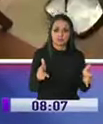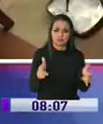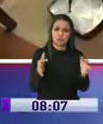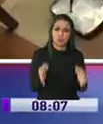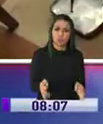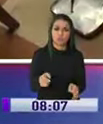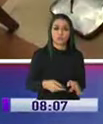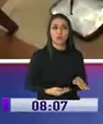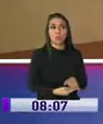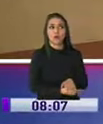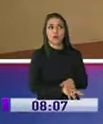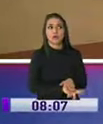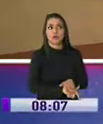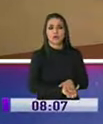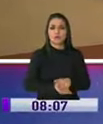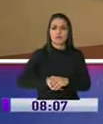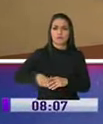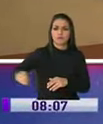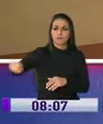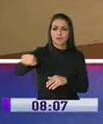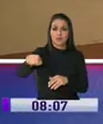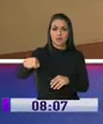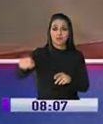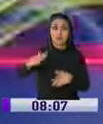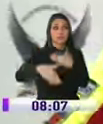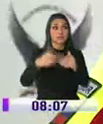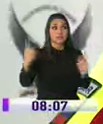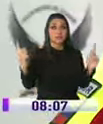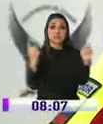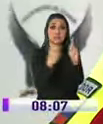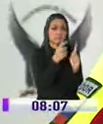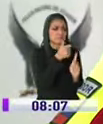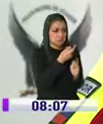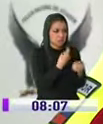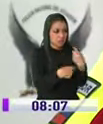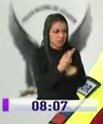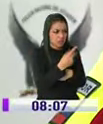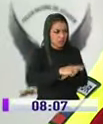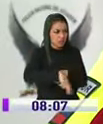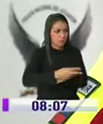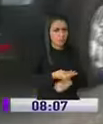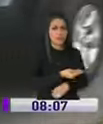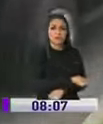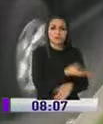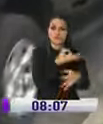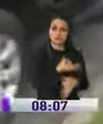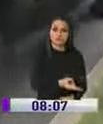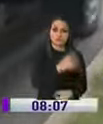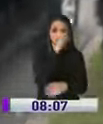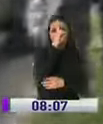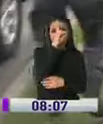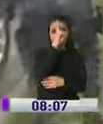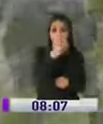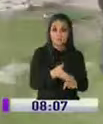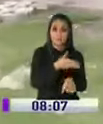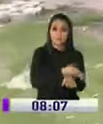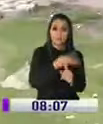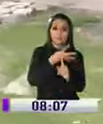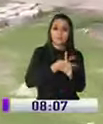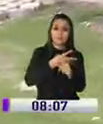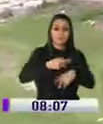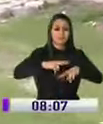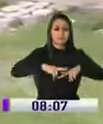estos hechos delictivos y luego a la misma víctima le ofrecían el mismo bien sustraído. Fueron 4 meses de investigaciones y seguimientos,